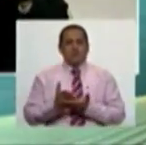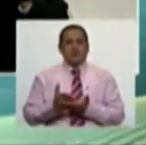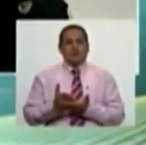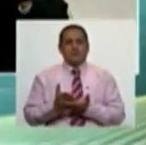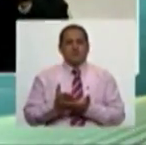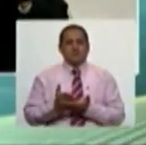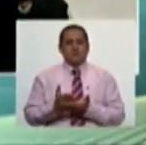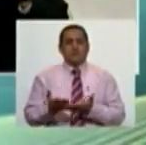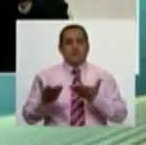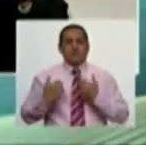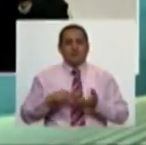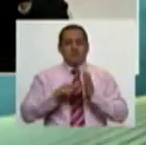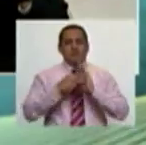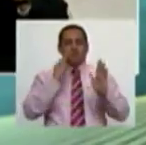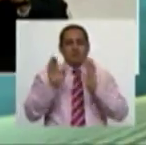que nos